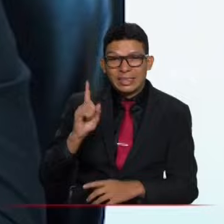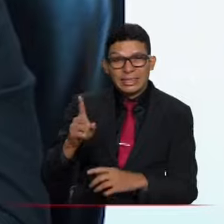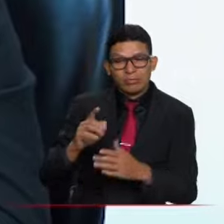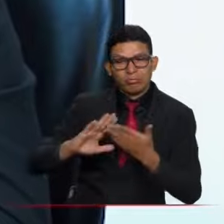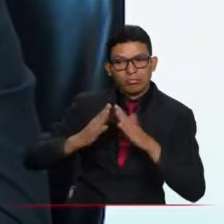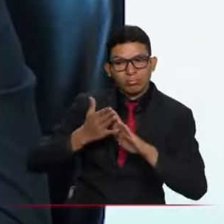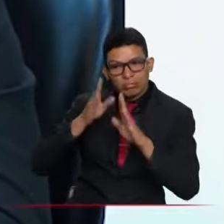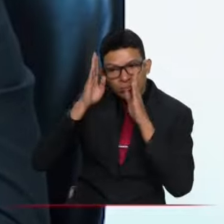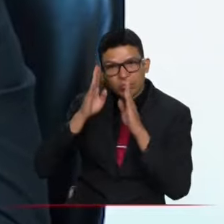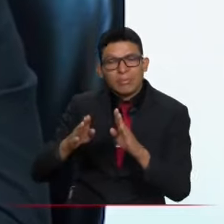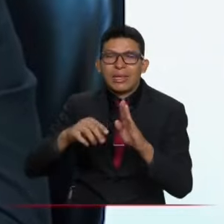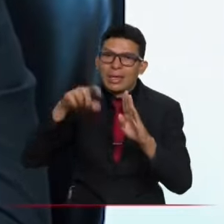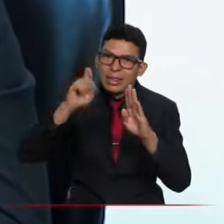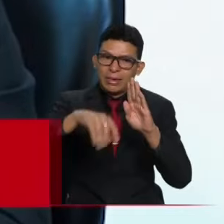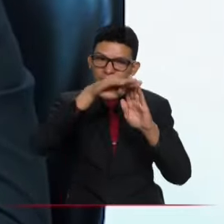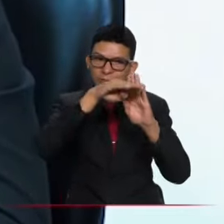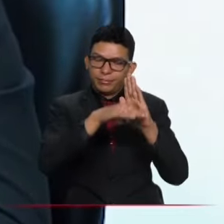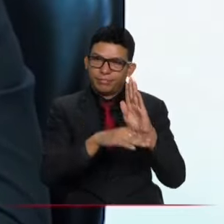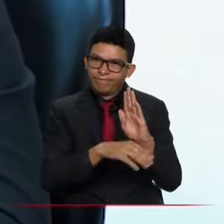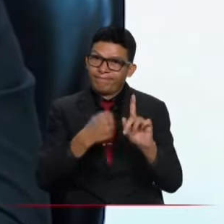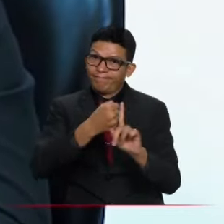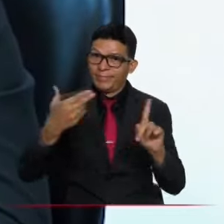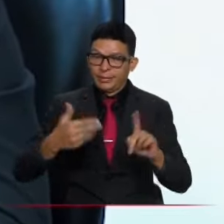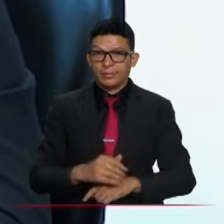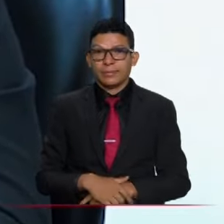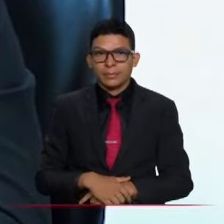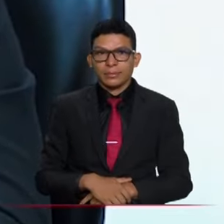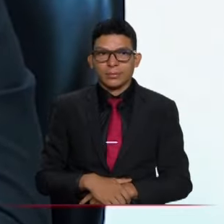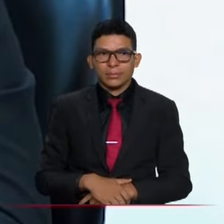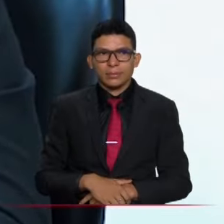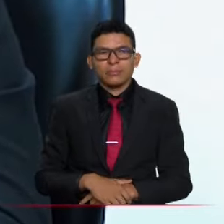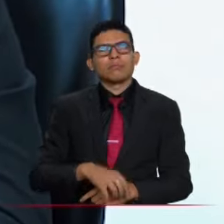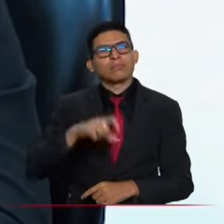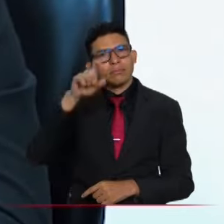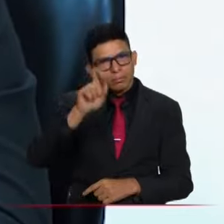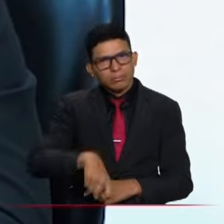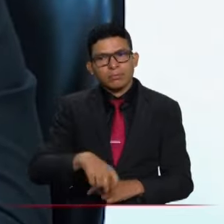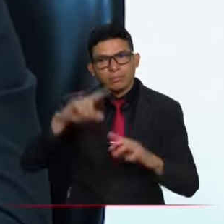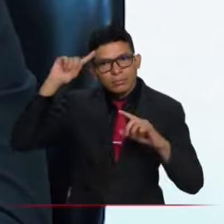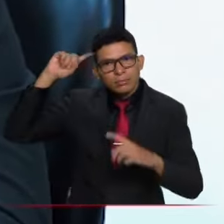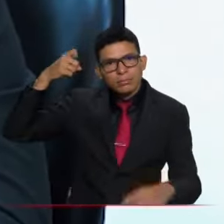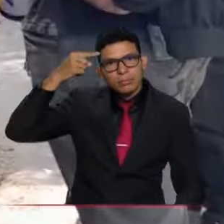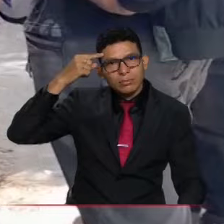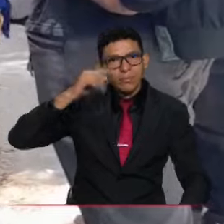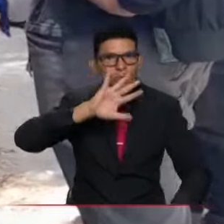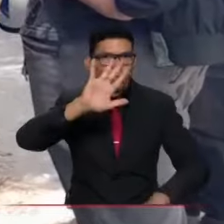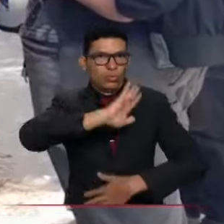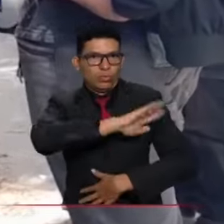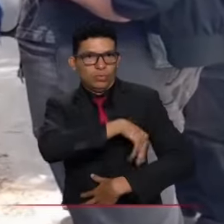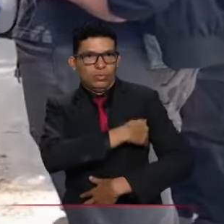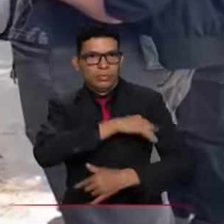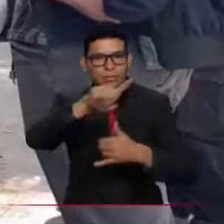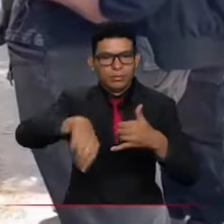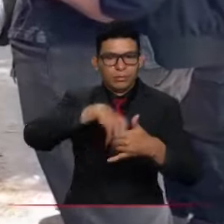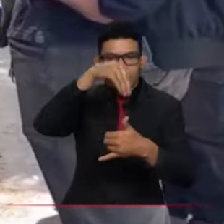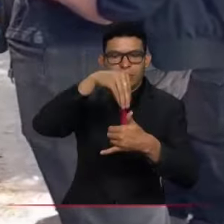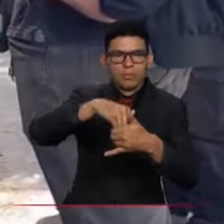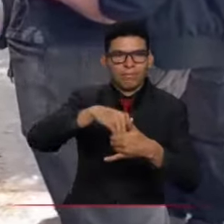debe tener unas medidas hoy de choque y debe el gobierno, a través de su ministro del Interior,